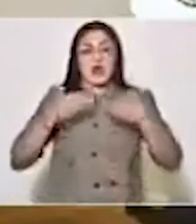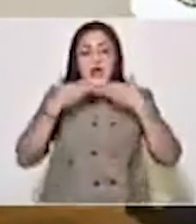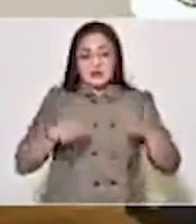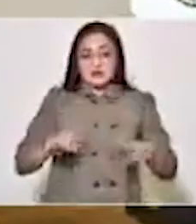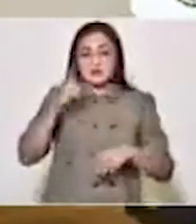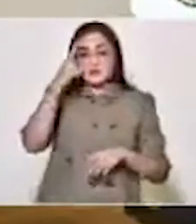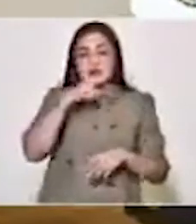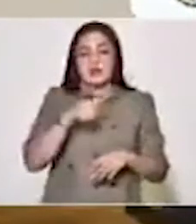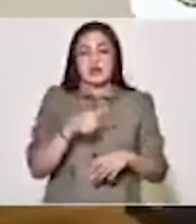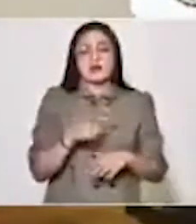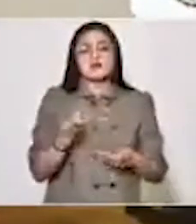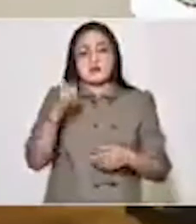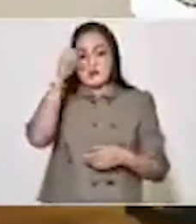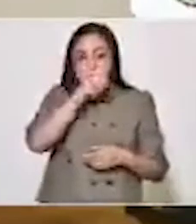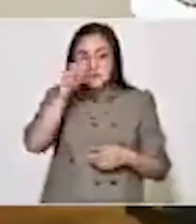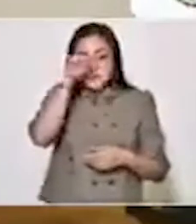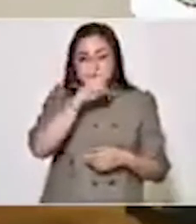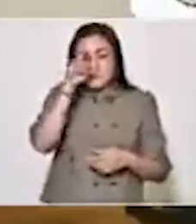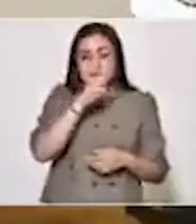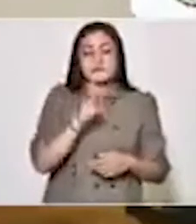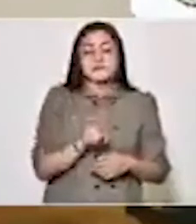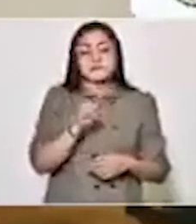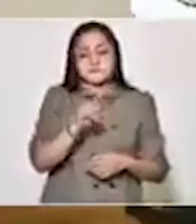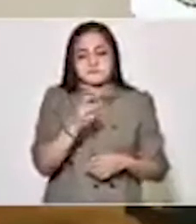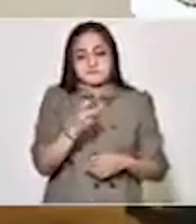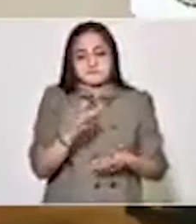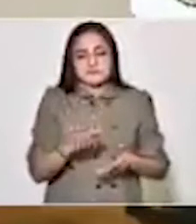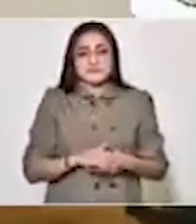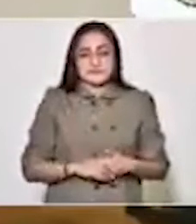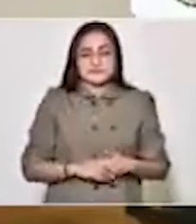abiertos a asesorar a ellos.